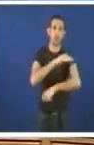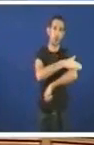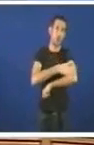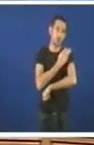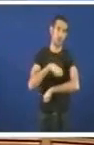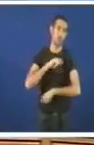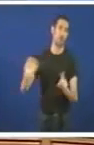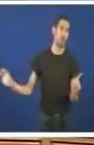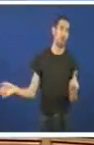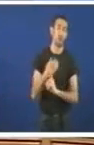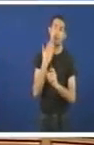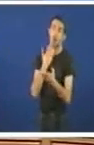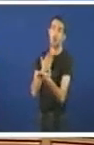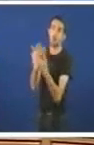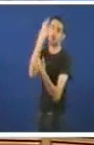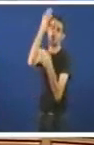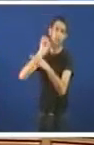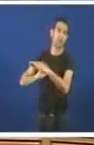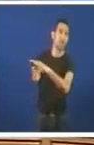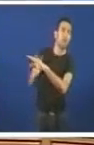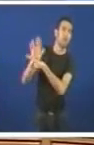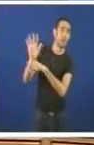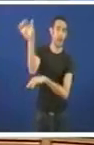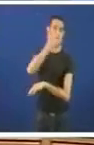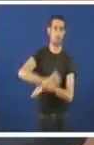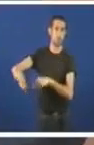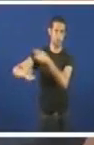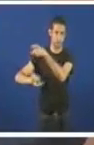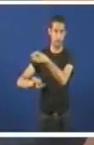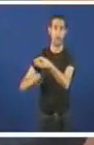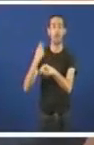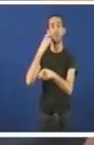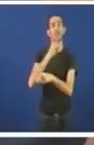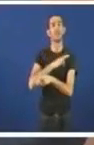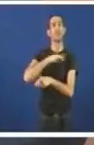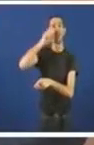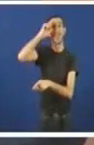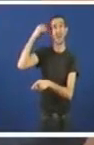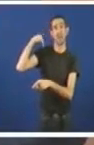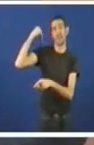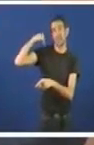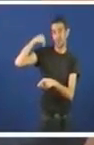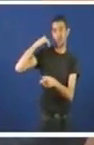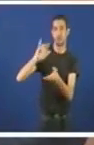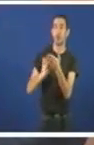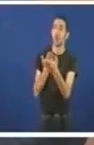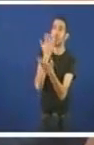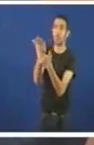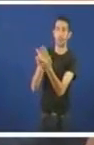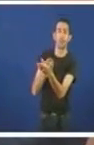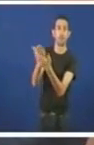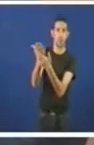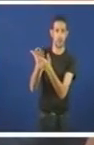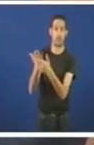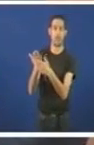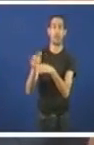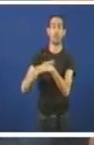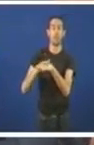propón concretamente. Ahora ben, mire, o señor Zapatero sí presentou propostas, o señor Almunia,